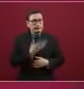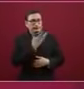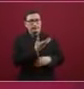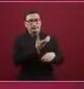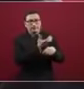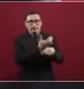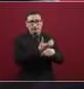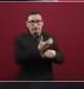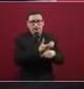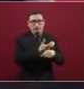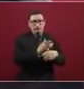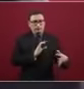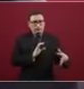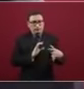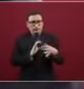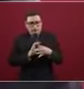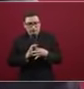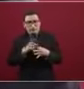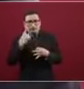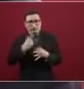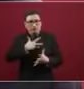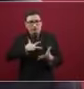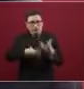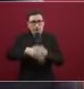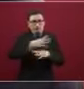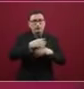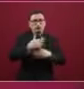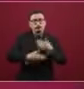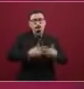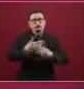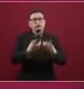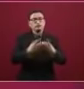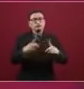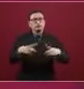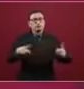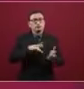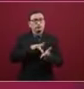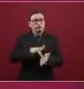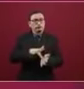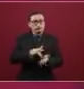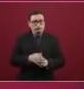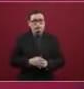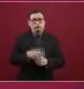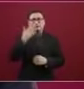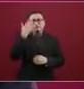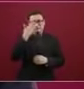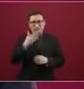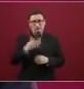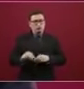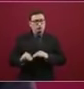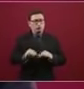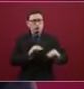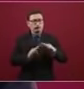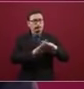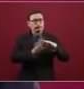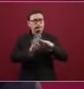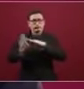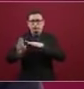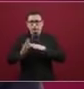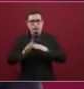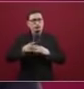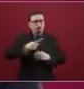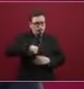Unidos de cooperación para el desarrollo, para enfrentar el fenómeno migratorio con